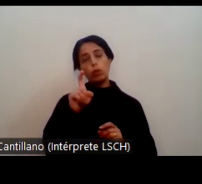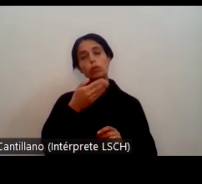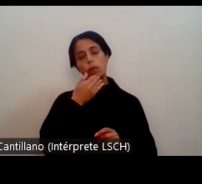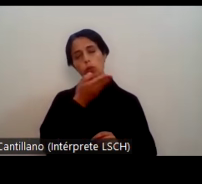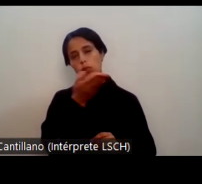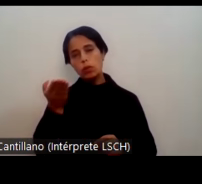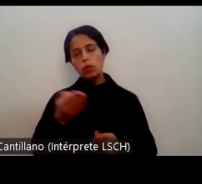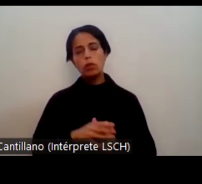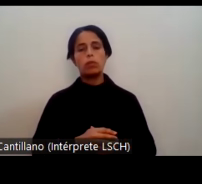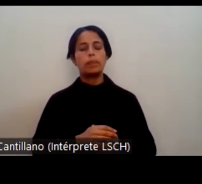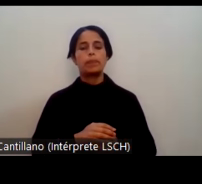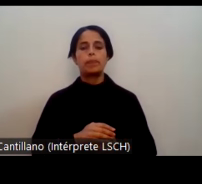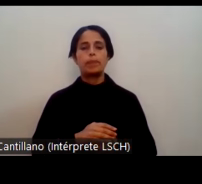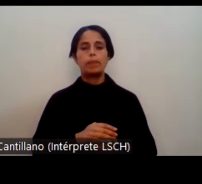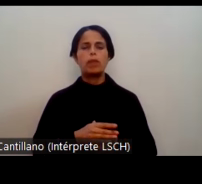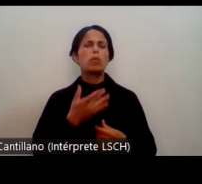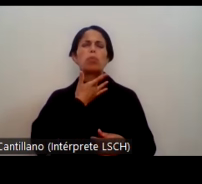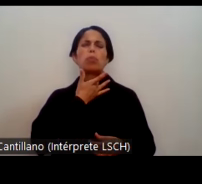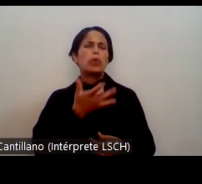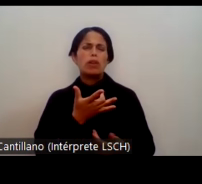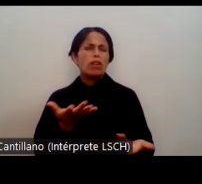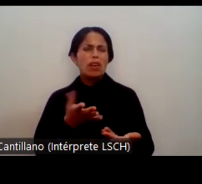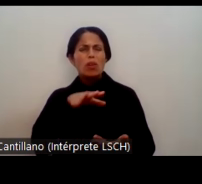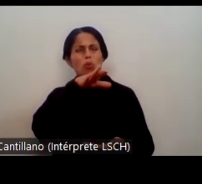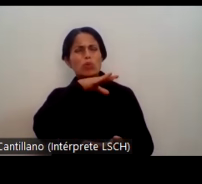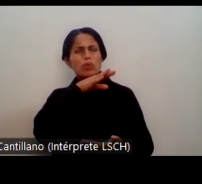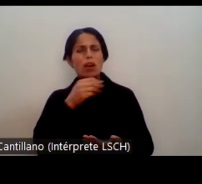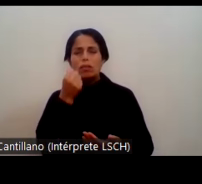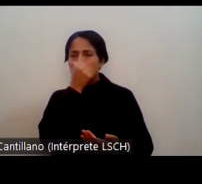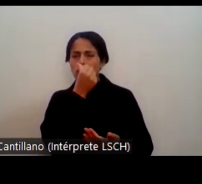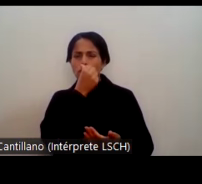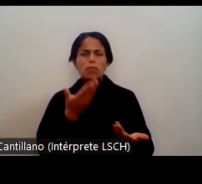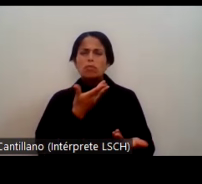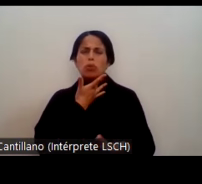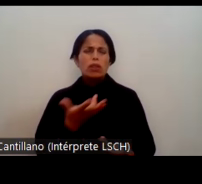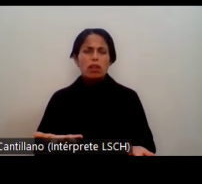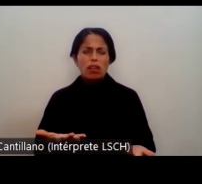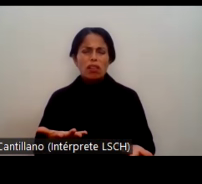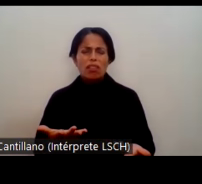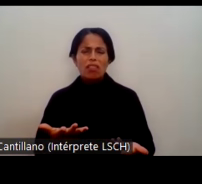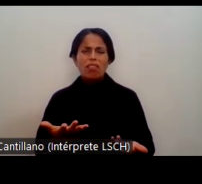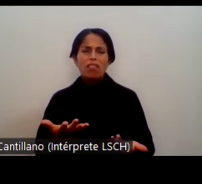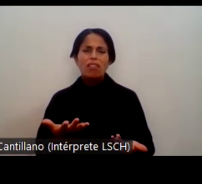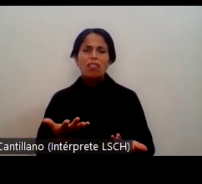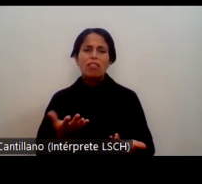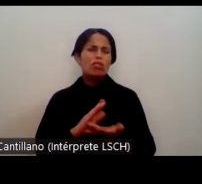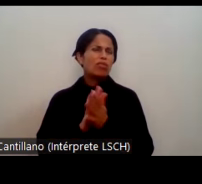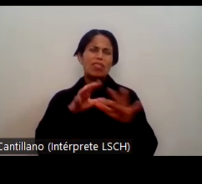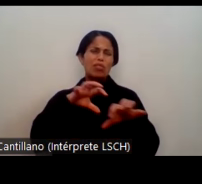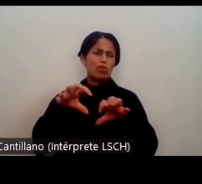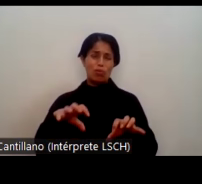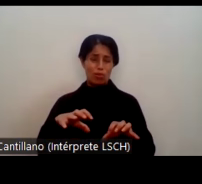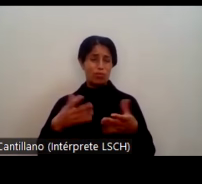qué el consumo de alucinógenos? ¿Por qué usaban toda esta parafernalia, todo